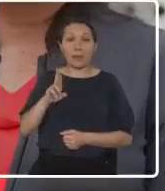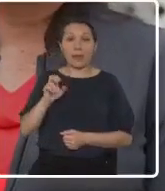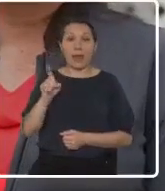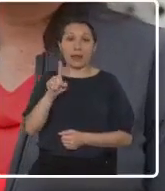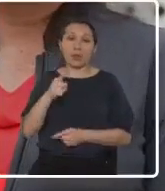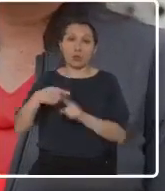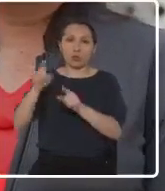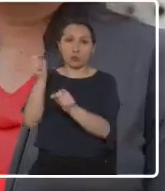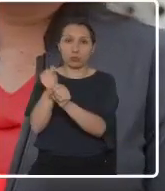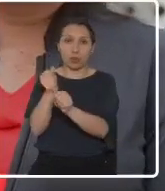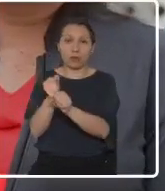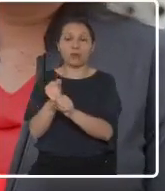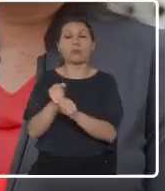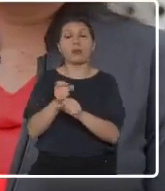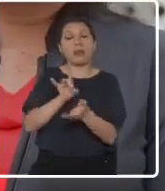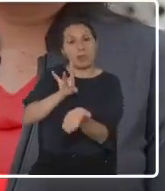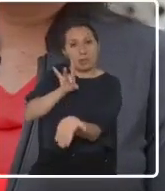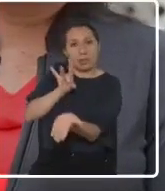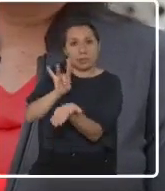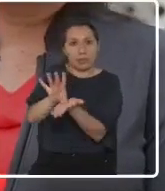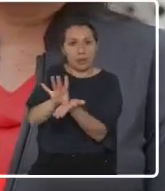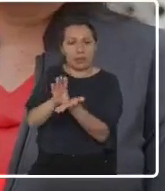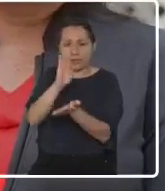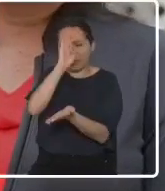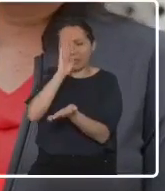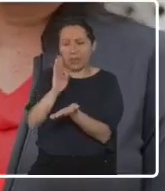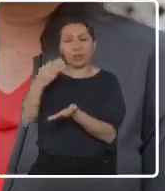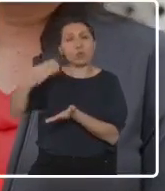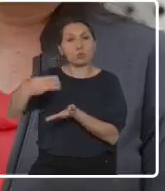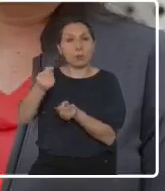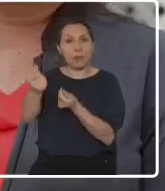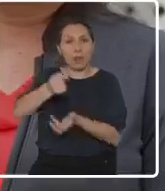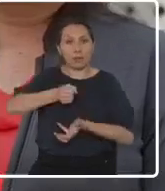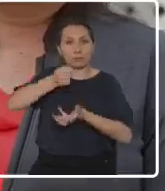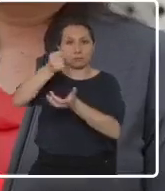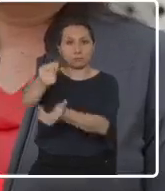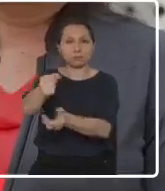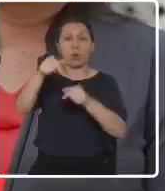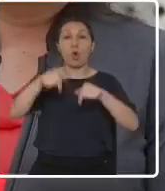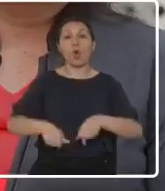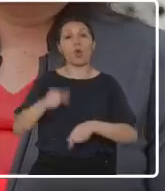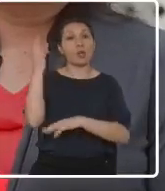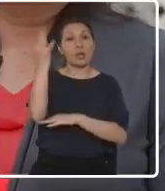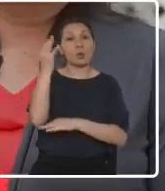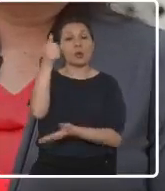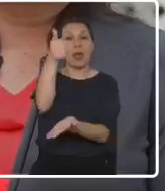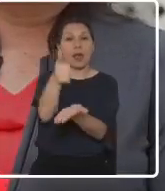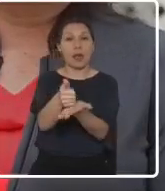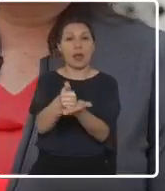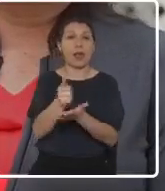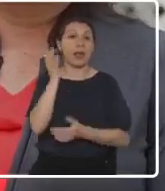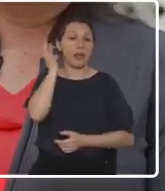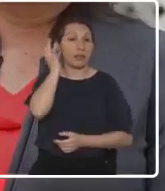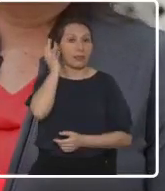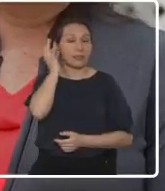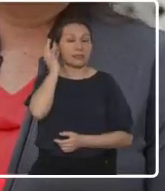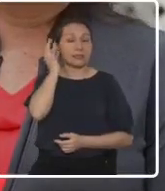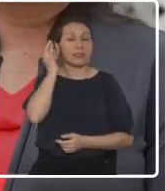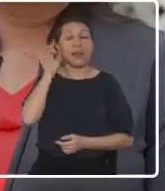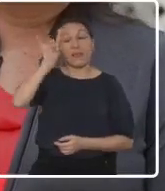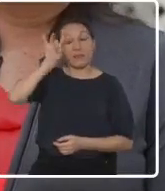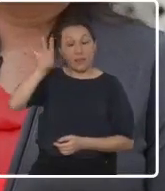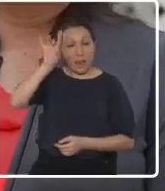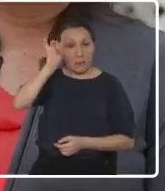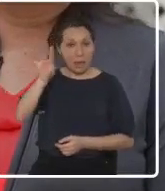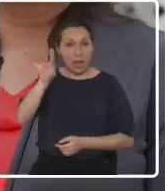tareas, pero hay transferencias directas a los municipios. Hoy día me reuní con las alcaldesas de Villa